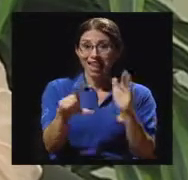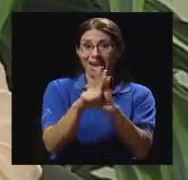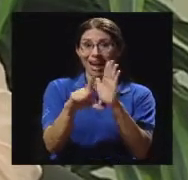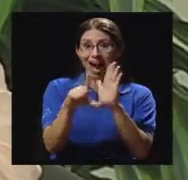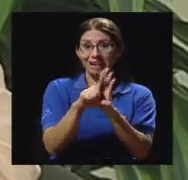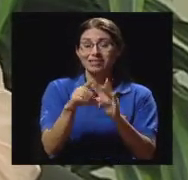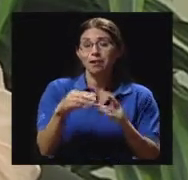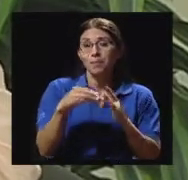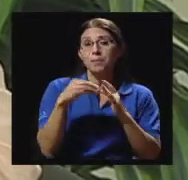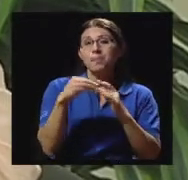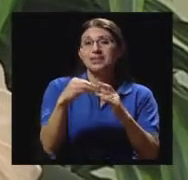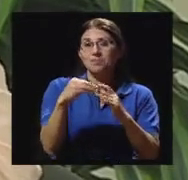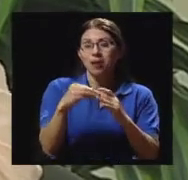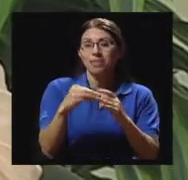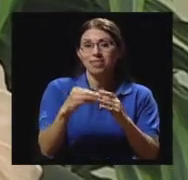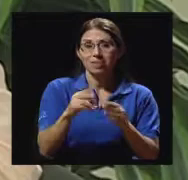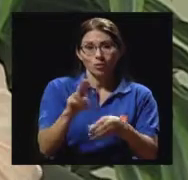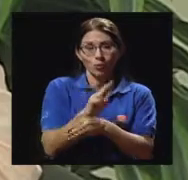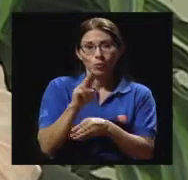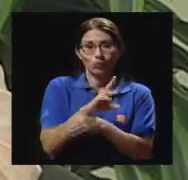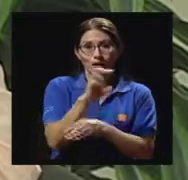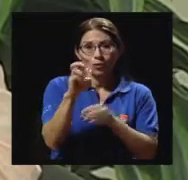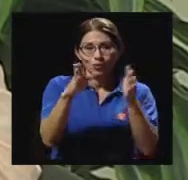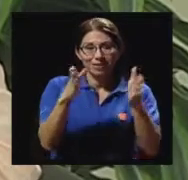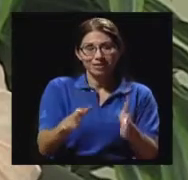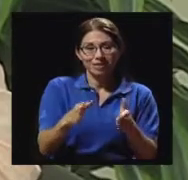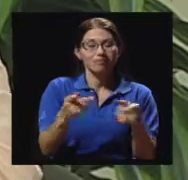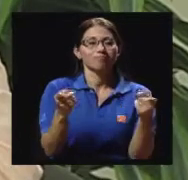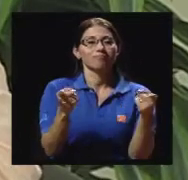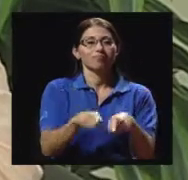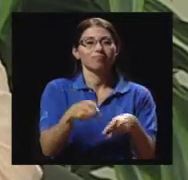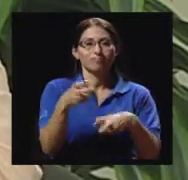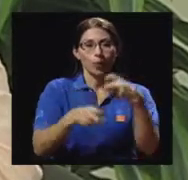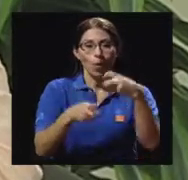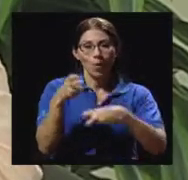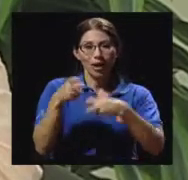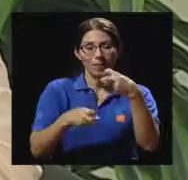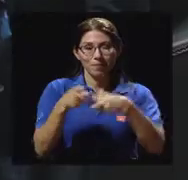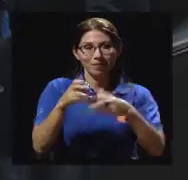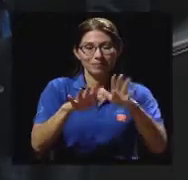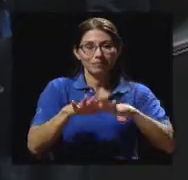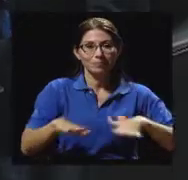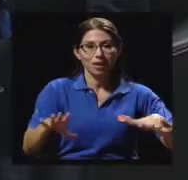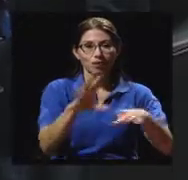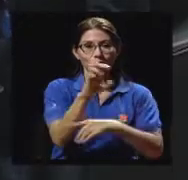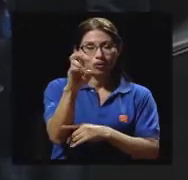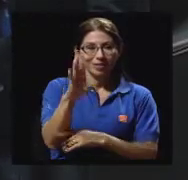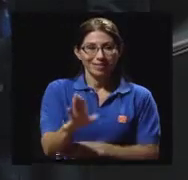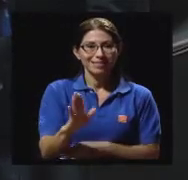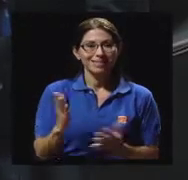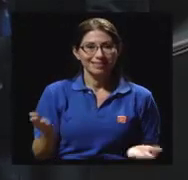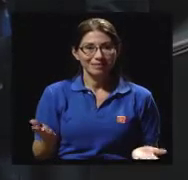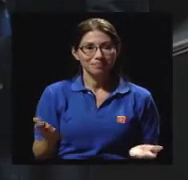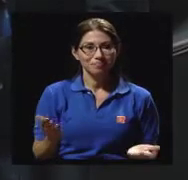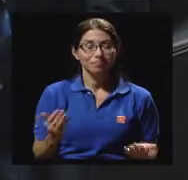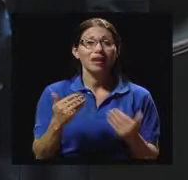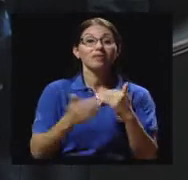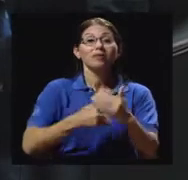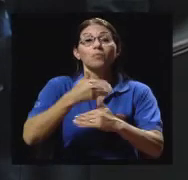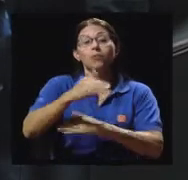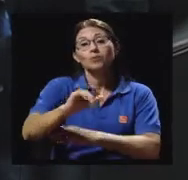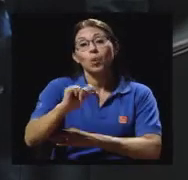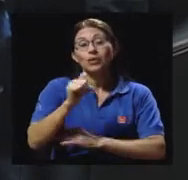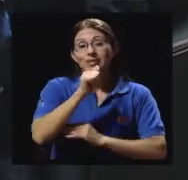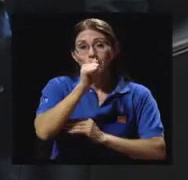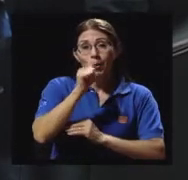el costarricense y las que principalmente produce problemas en los costarricenses. Uh-huh. De ahí, en las drogas